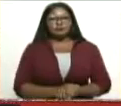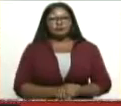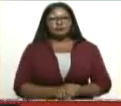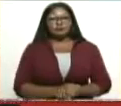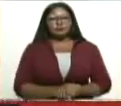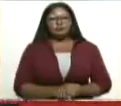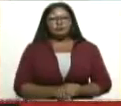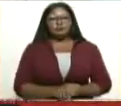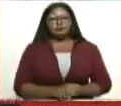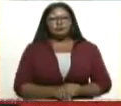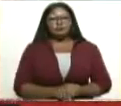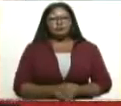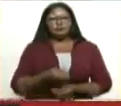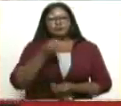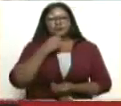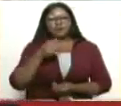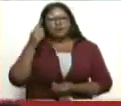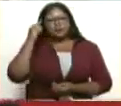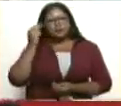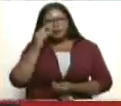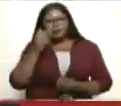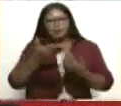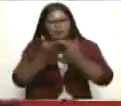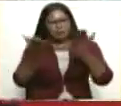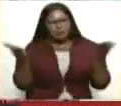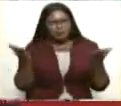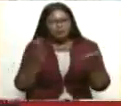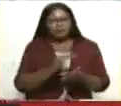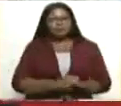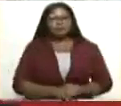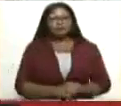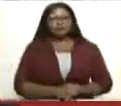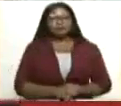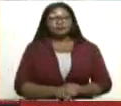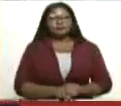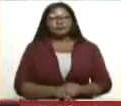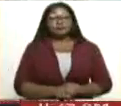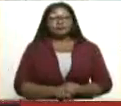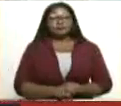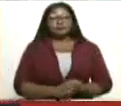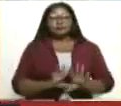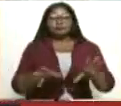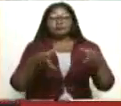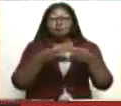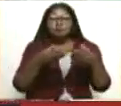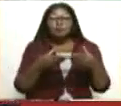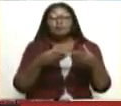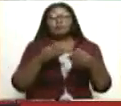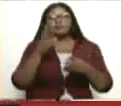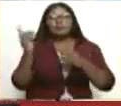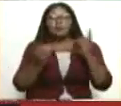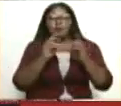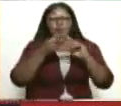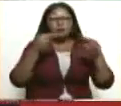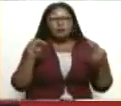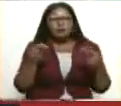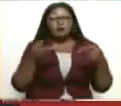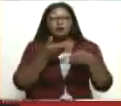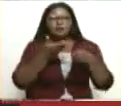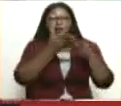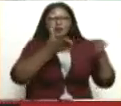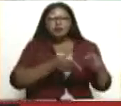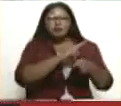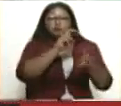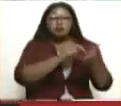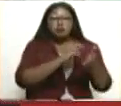Buenos días para todos y todas. Mesa de diálogo de paz entre el Gobierno Nacional y el Ejército